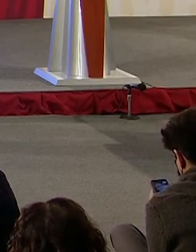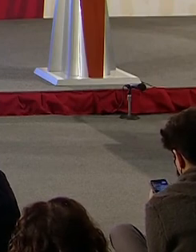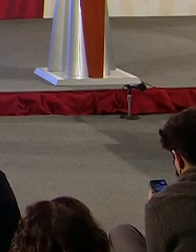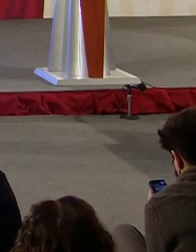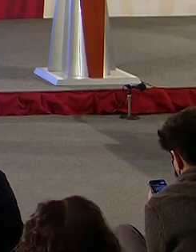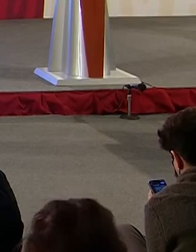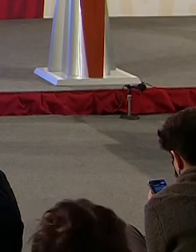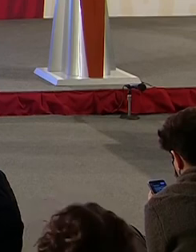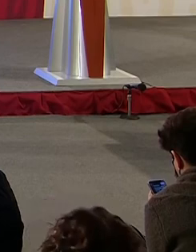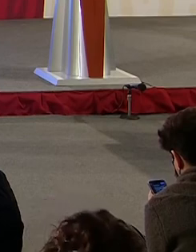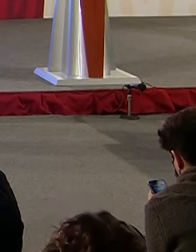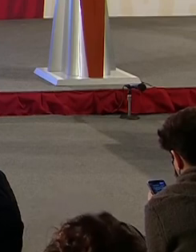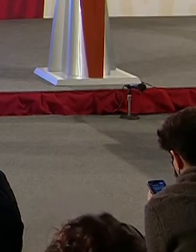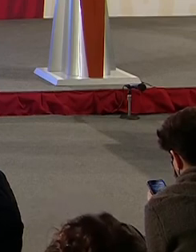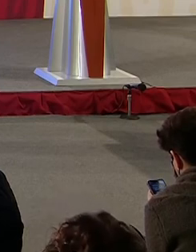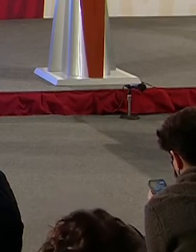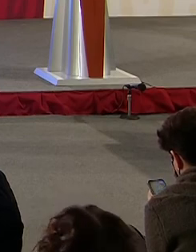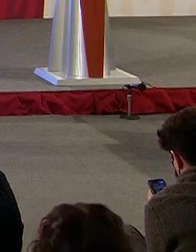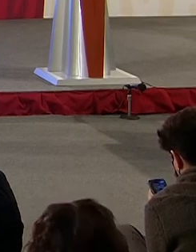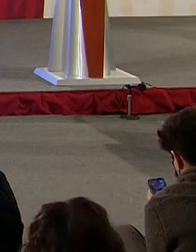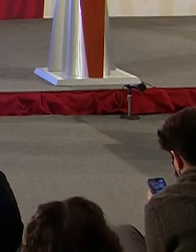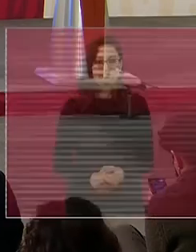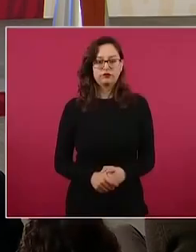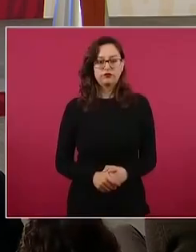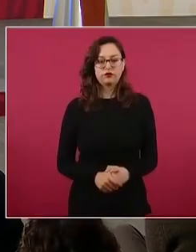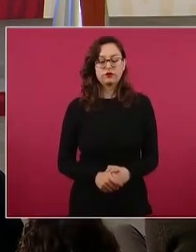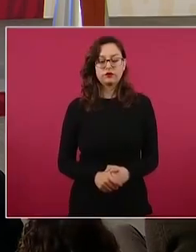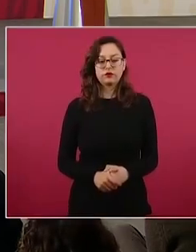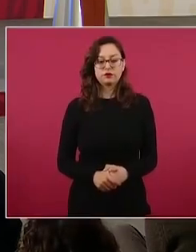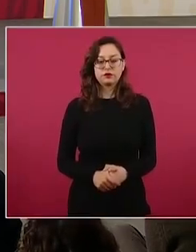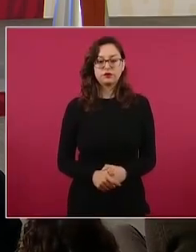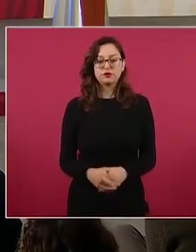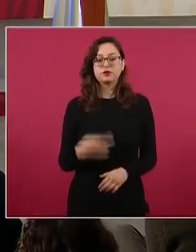ministros de justicia del poder judicial